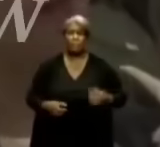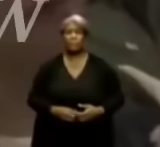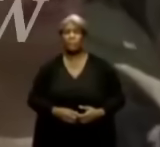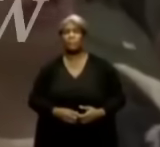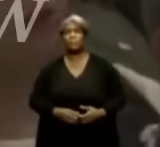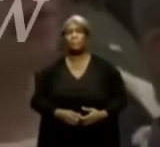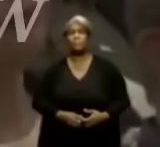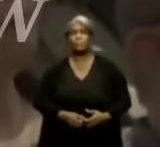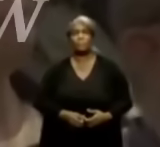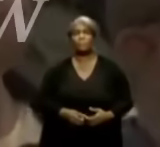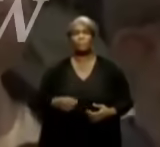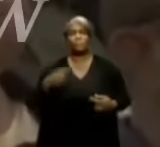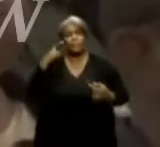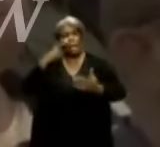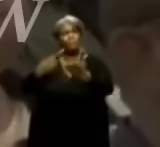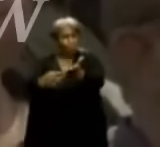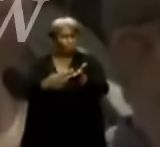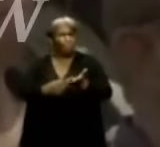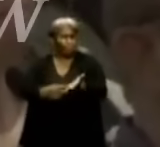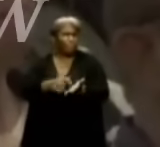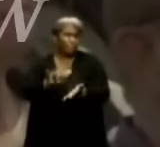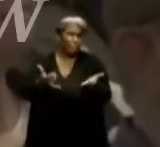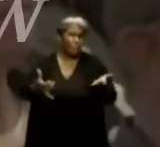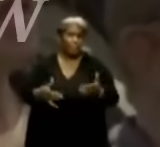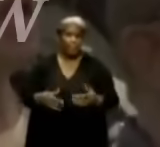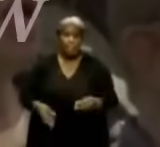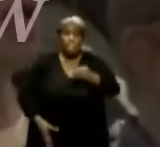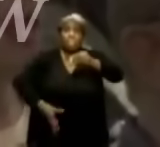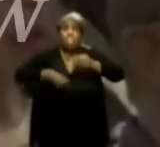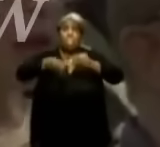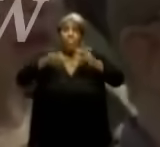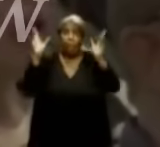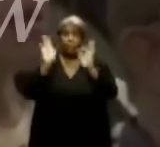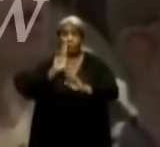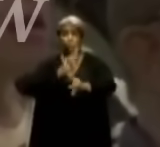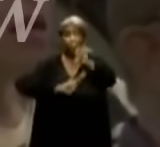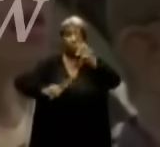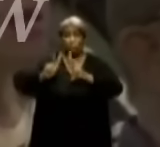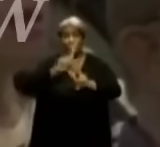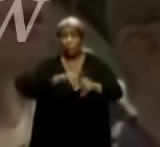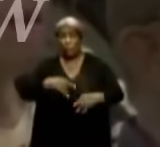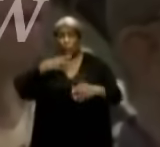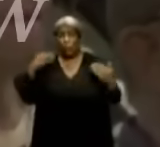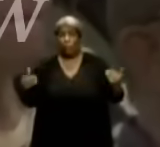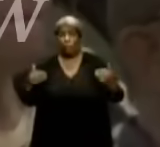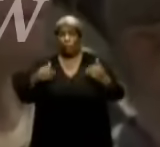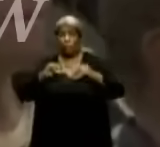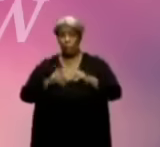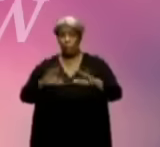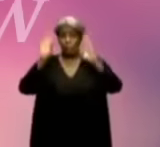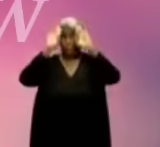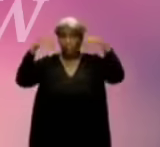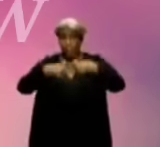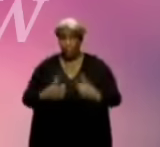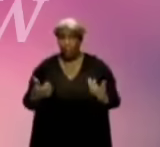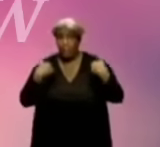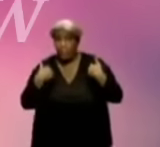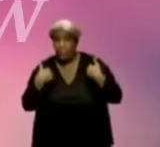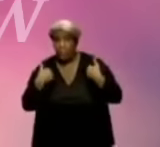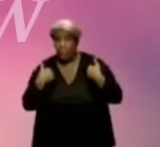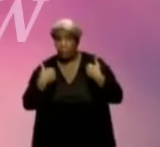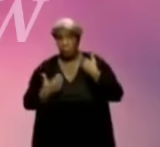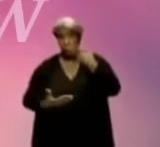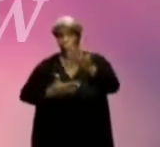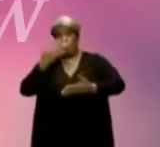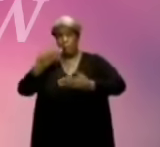tú sabes, hay una discusión en eso, si es que hay más o que si el diagnóstico es mayor. Es posible que sea que se diagnostique más. Ahora,